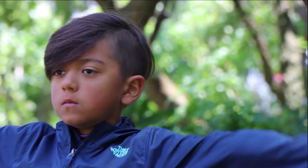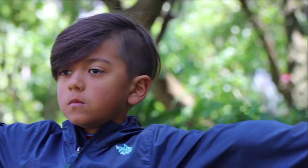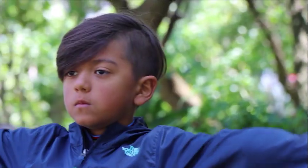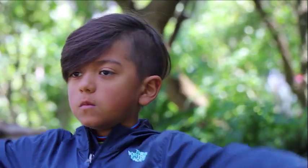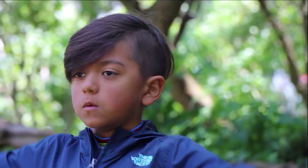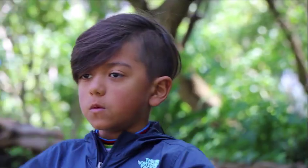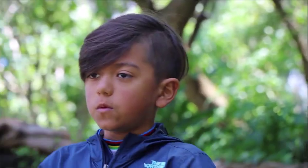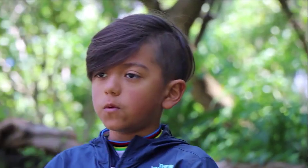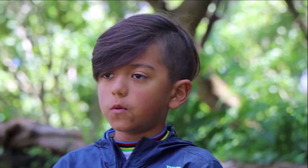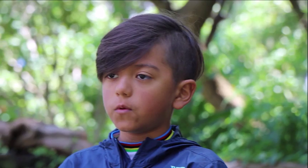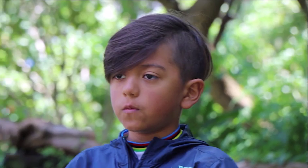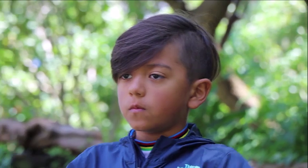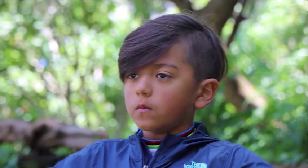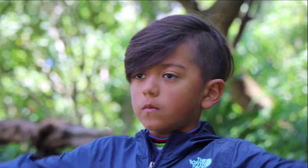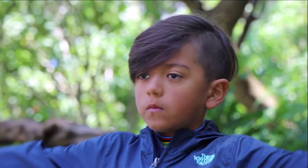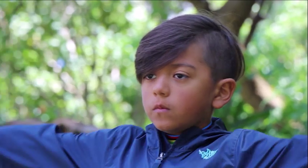abajo,